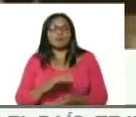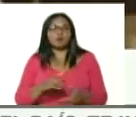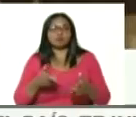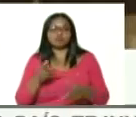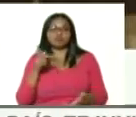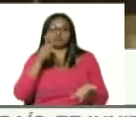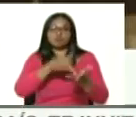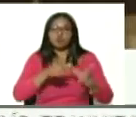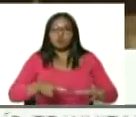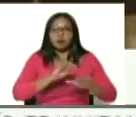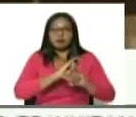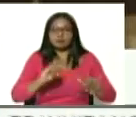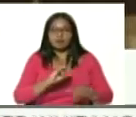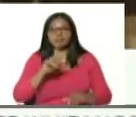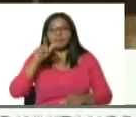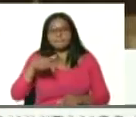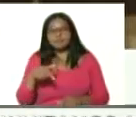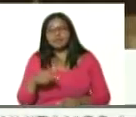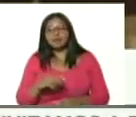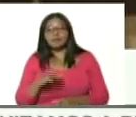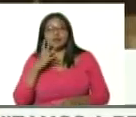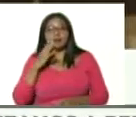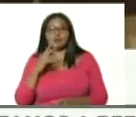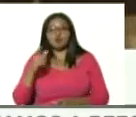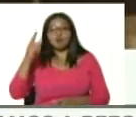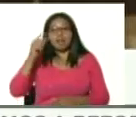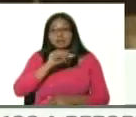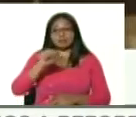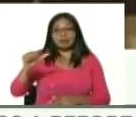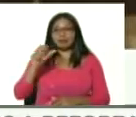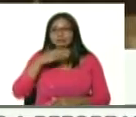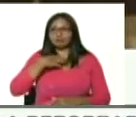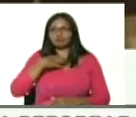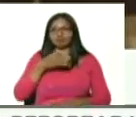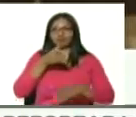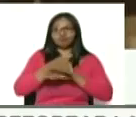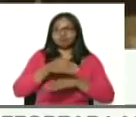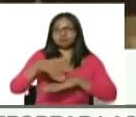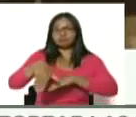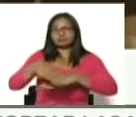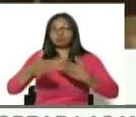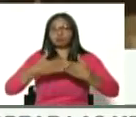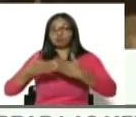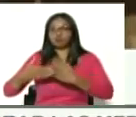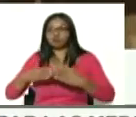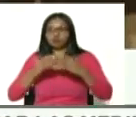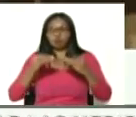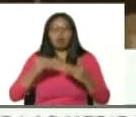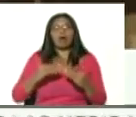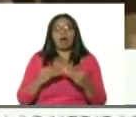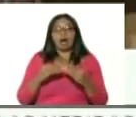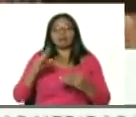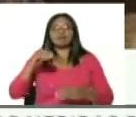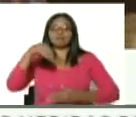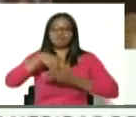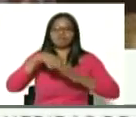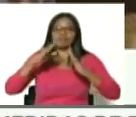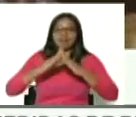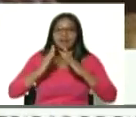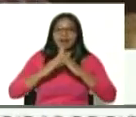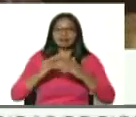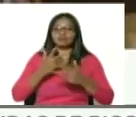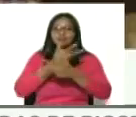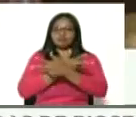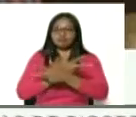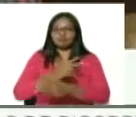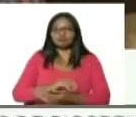estamos haciendo este encuentro. Correcto. Con las 4.000 comunas. Cuando culminemos esta etapa, que donde estamos activando los equipos promotores comunales, vamos a iniciar